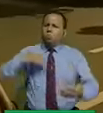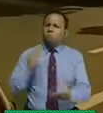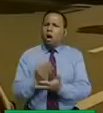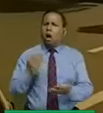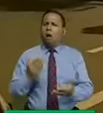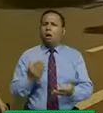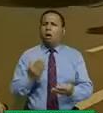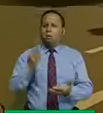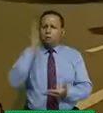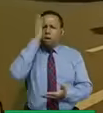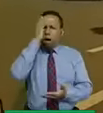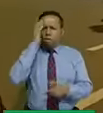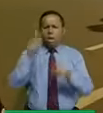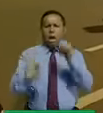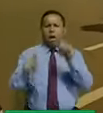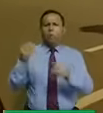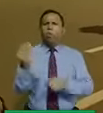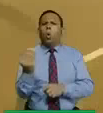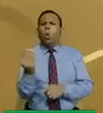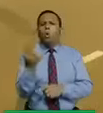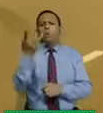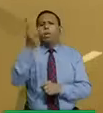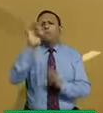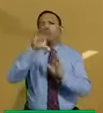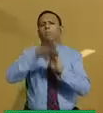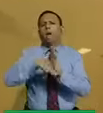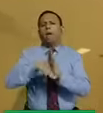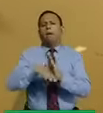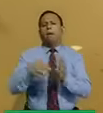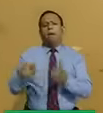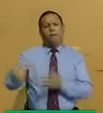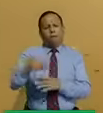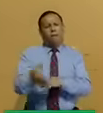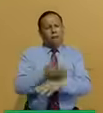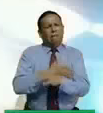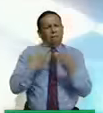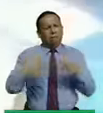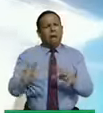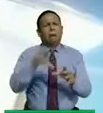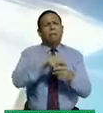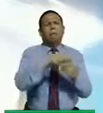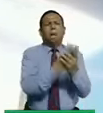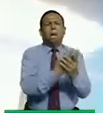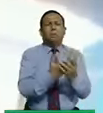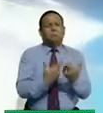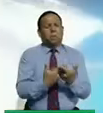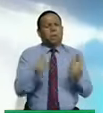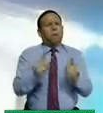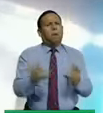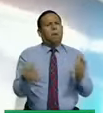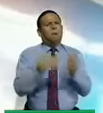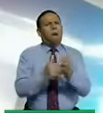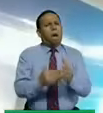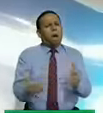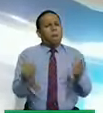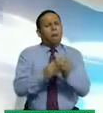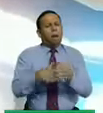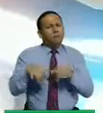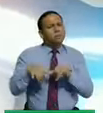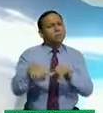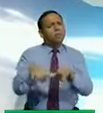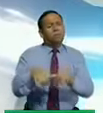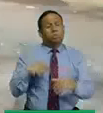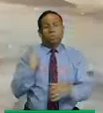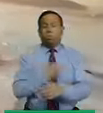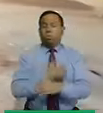que ellos, muchos de ellos son menores de edad, son gente que ha caído 3, 4, 5 veces ya por este mismo delito, pero nosotros también vamos a actuar aquí con mano